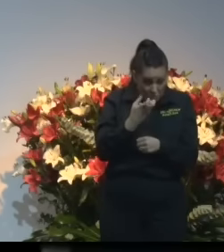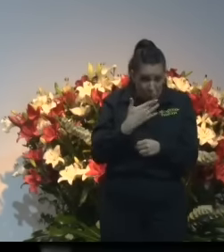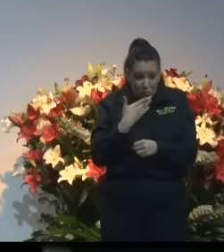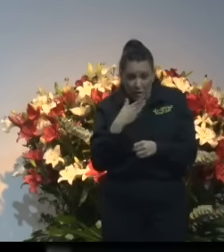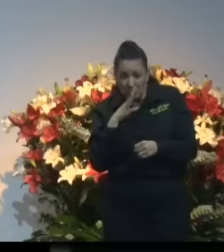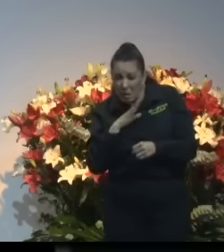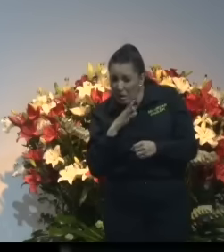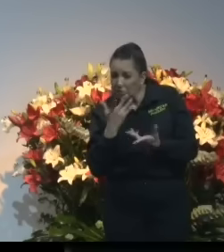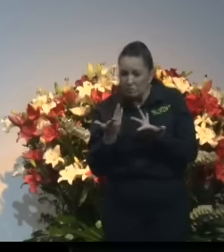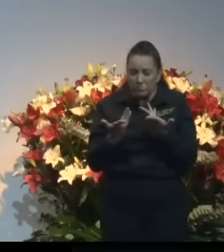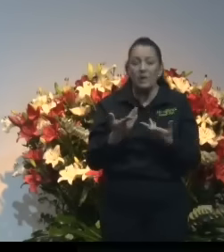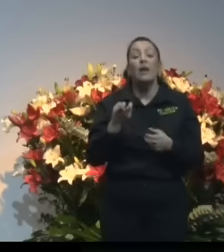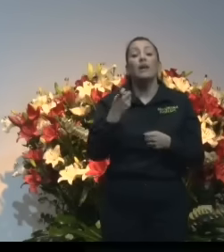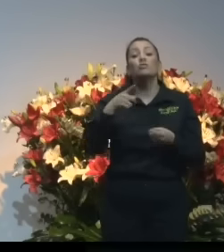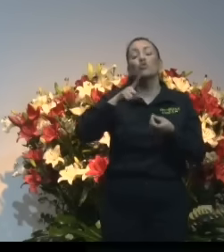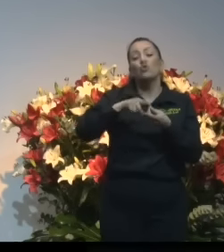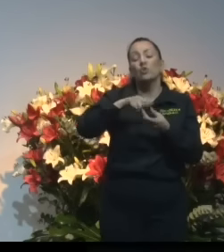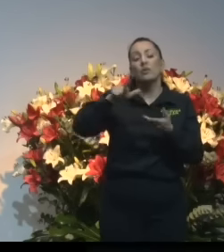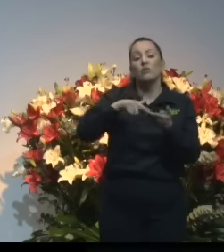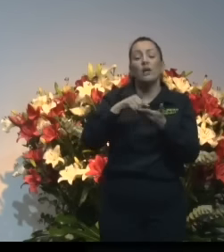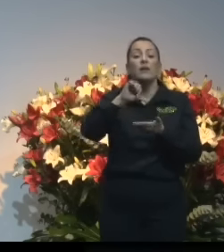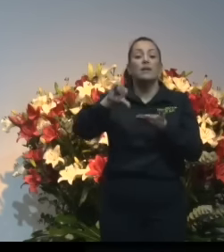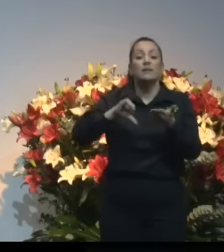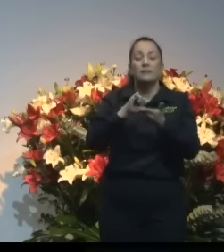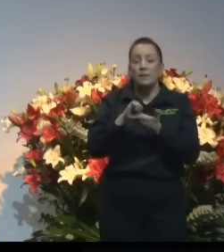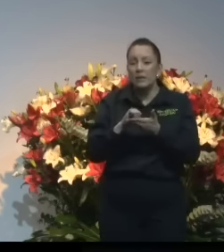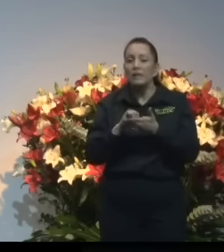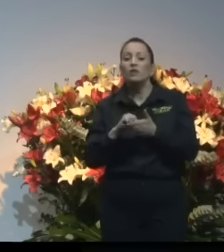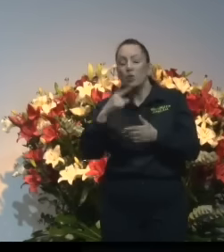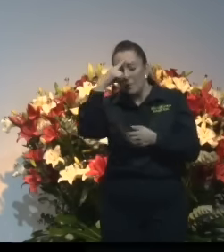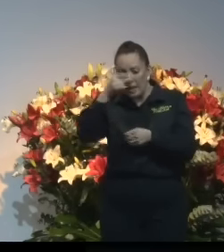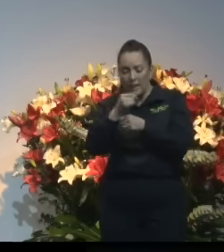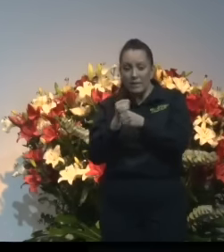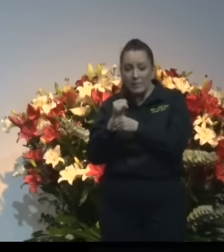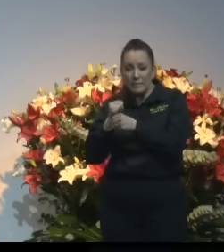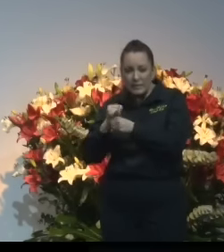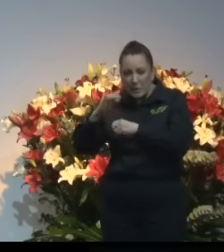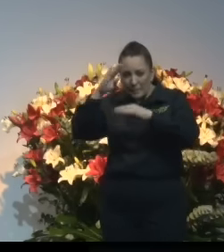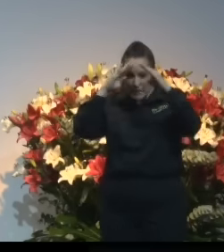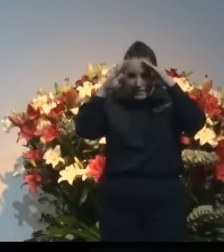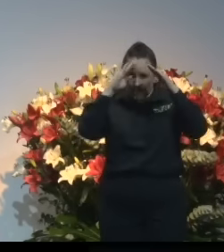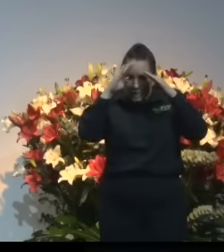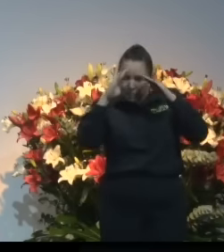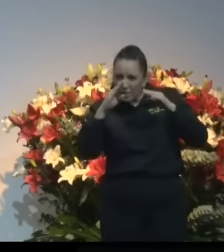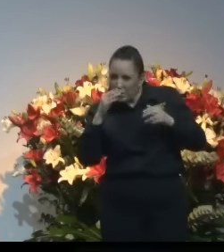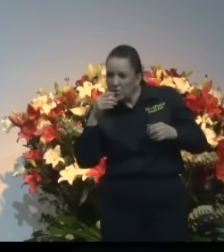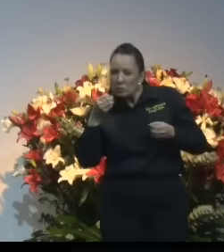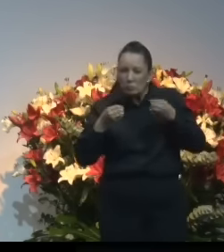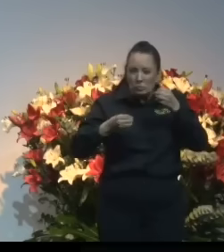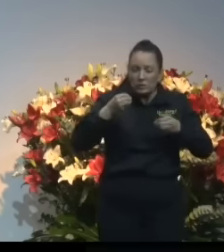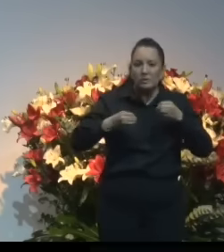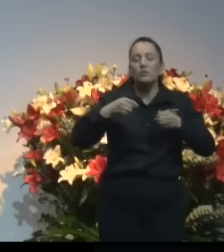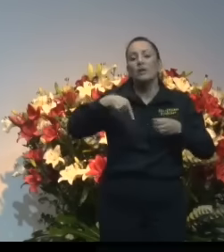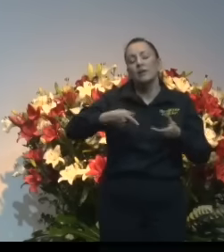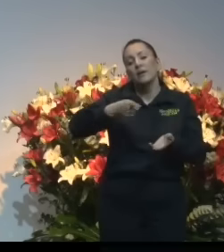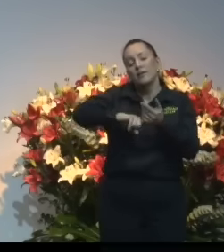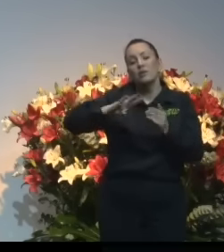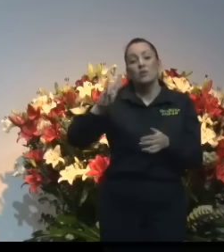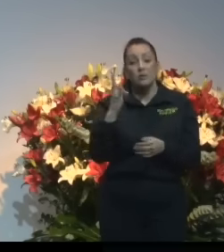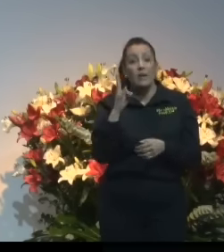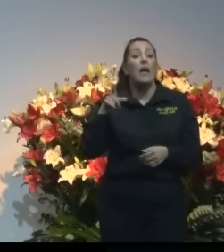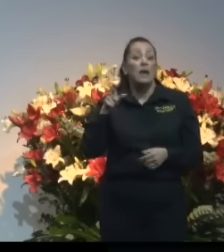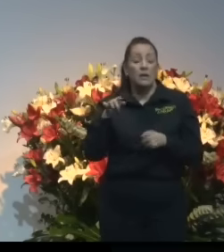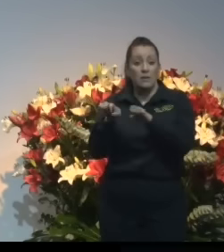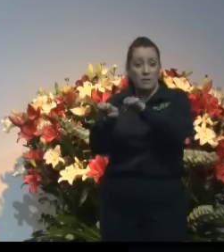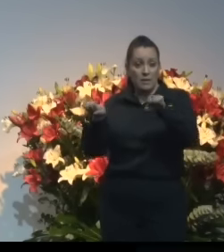a cabo en el Centro de Exploración y Pensamiento Crítico de la Ibero. Ahí un equipo de